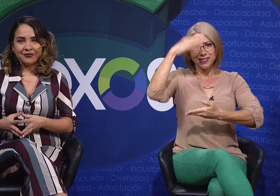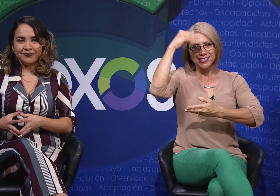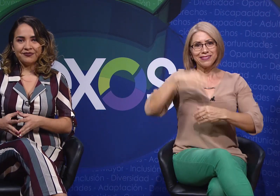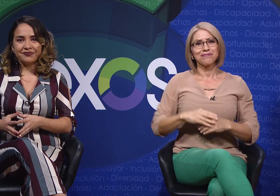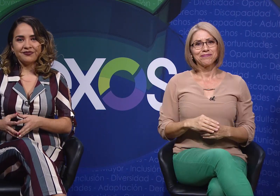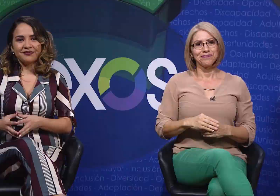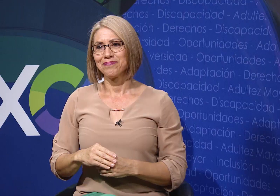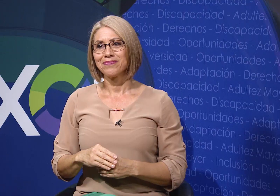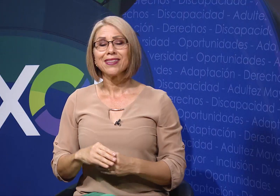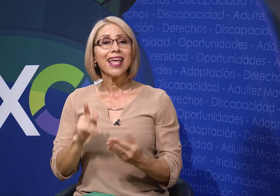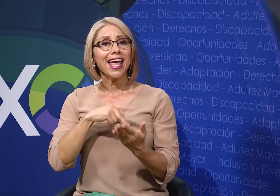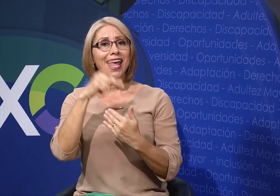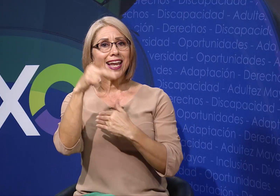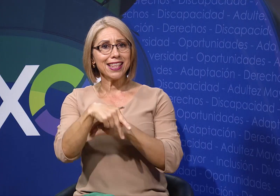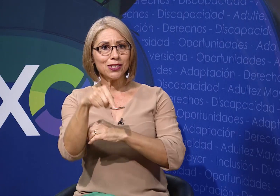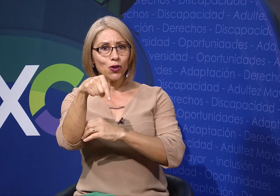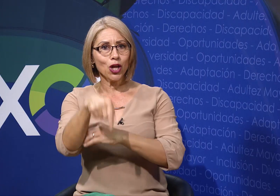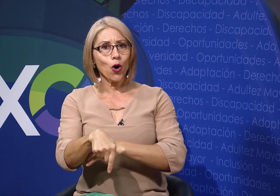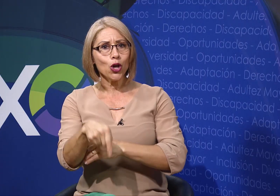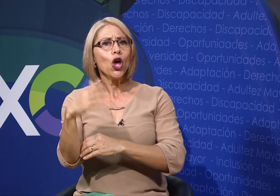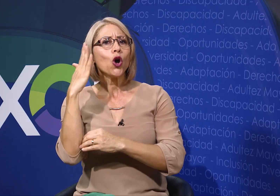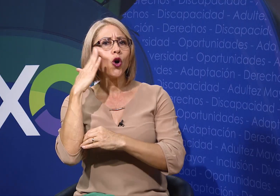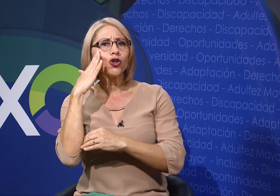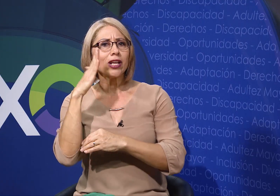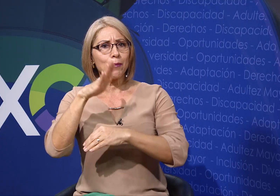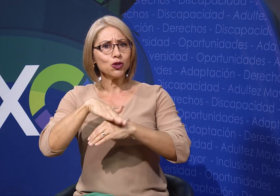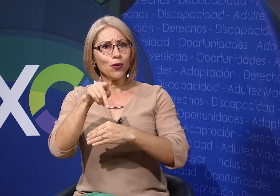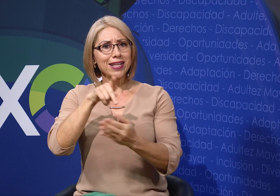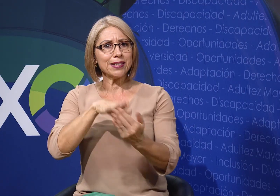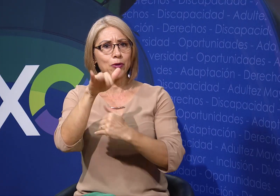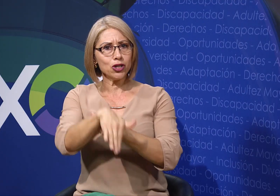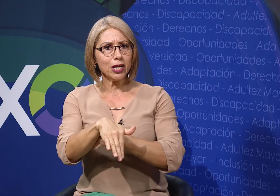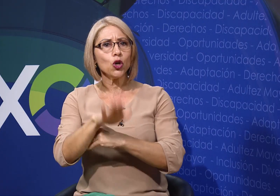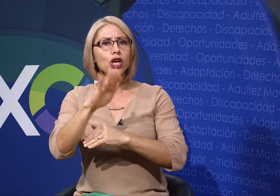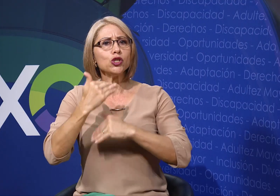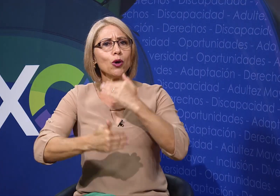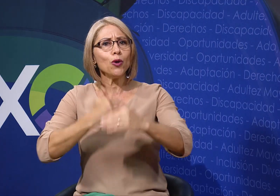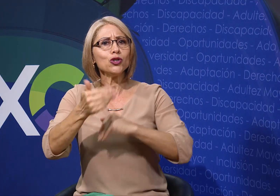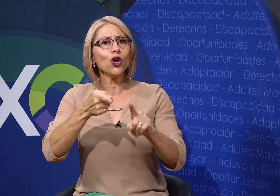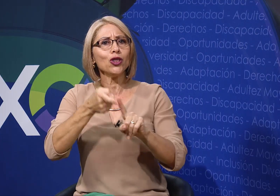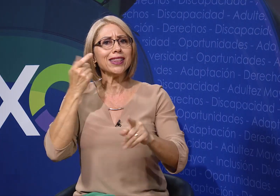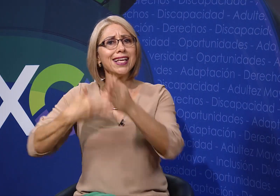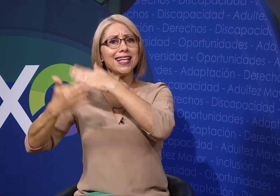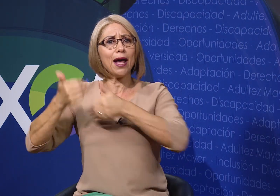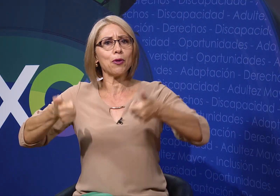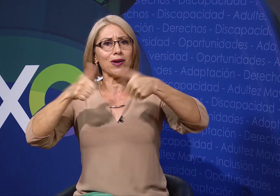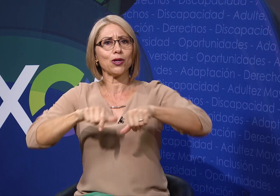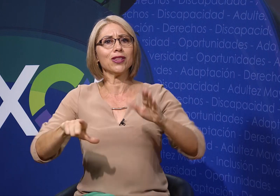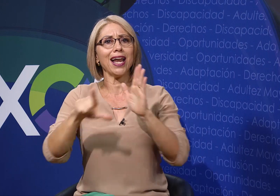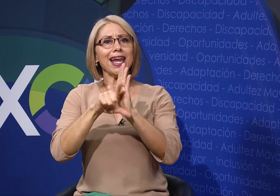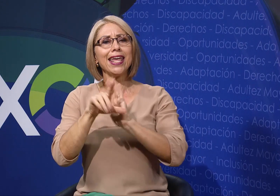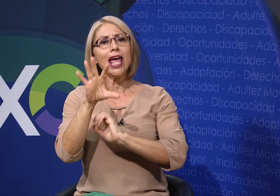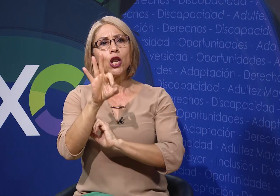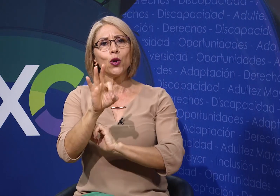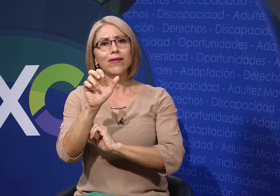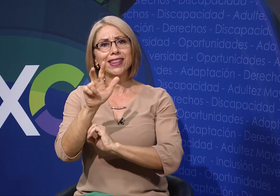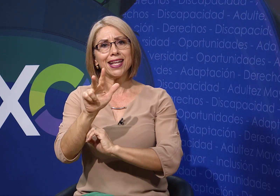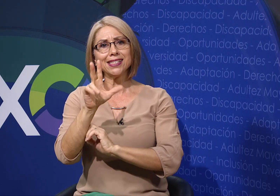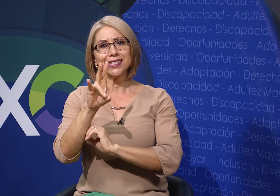Aprendizaje. En la edición de hoy conoceremos sobre este proyecto y su evolución desde la aprobación de la